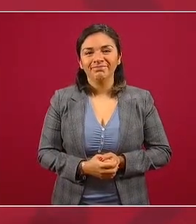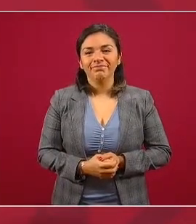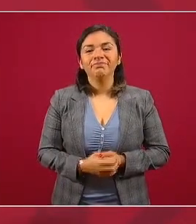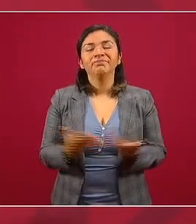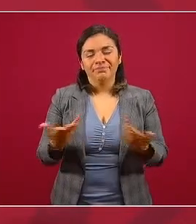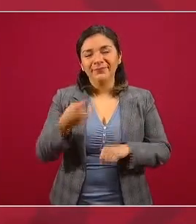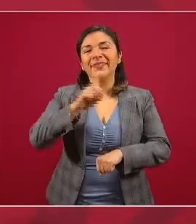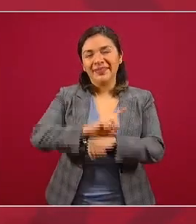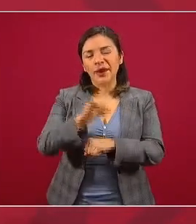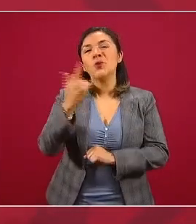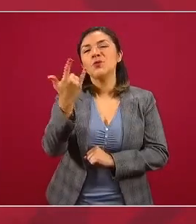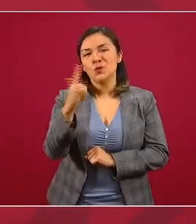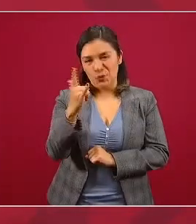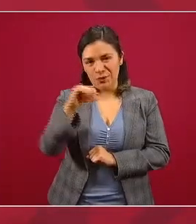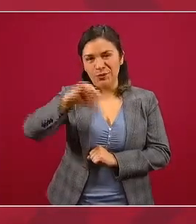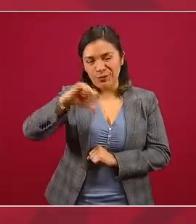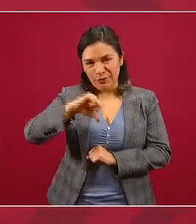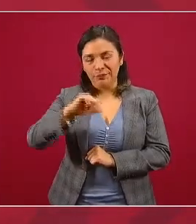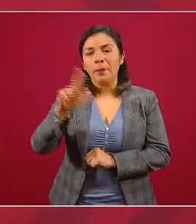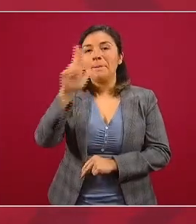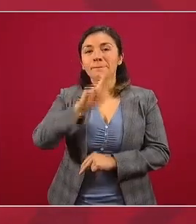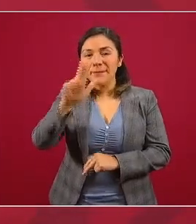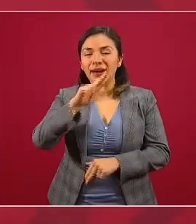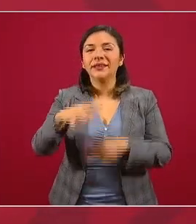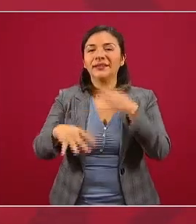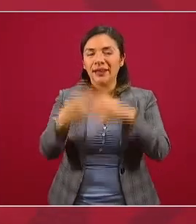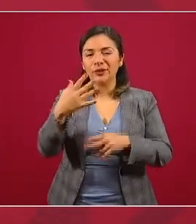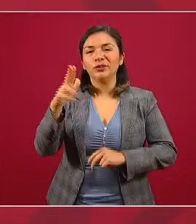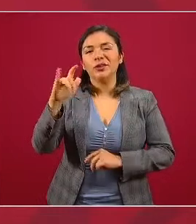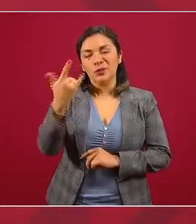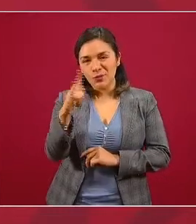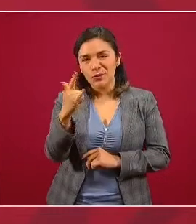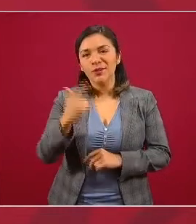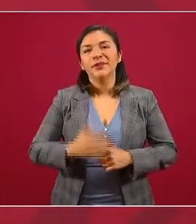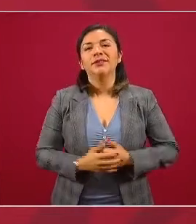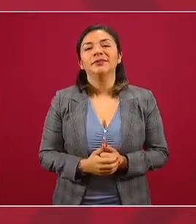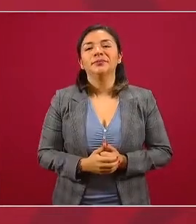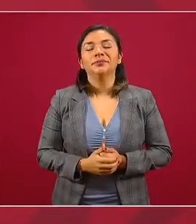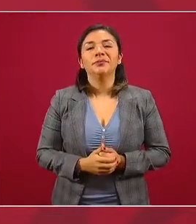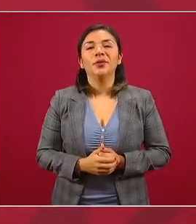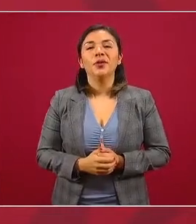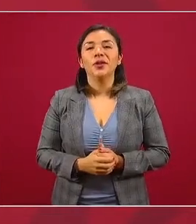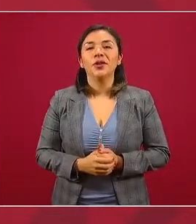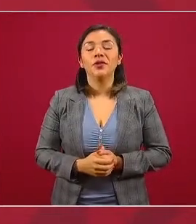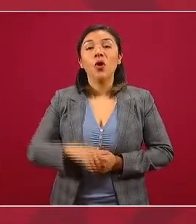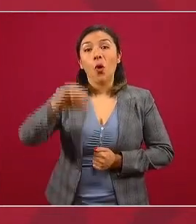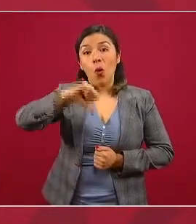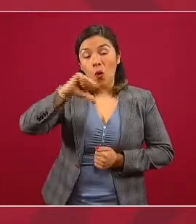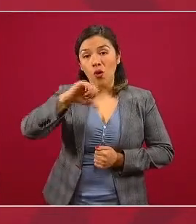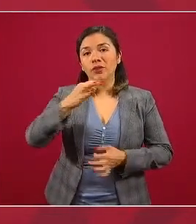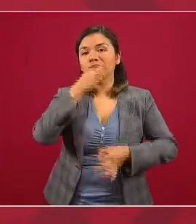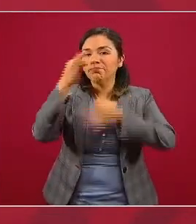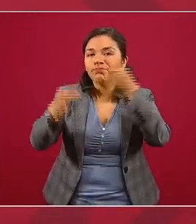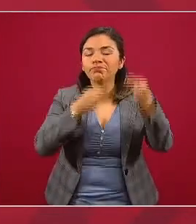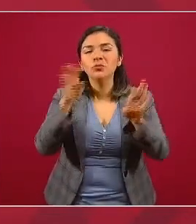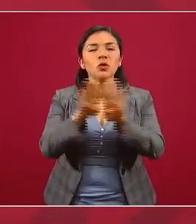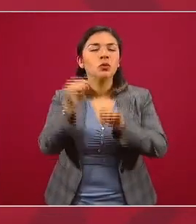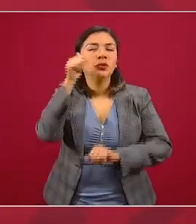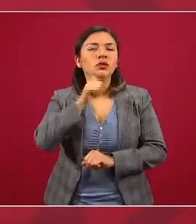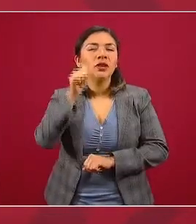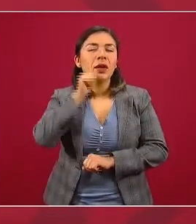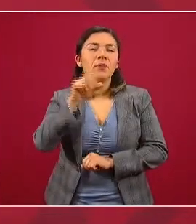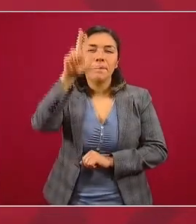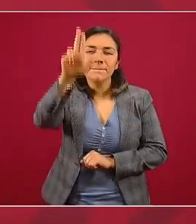Bueno, de julio. Martes 14 de julio. Vamos a informar, como todos los martes,